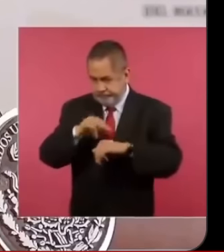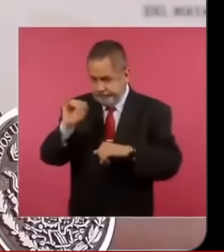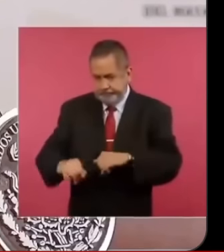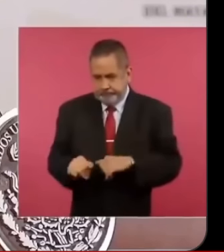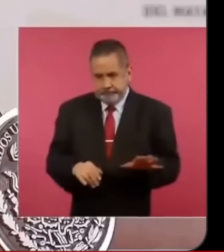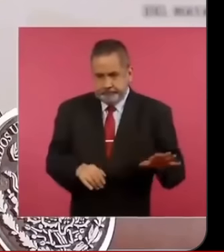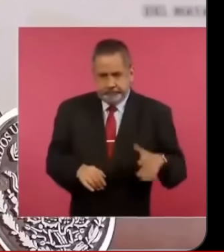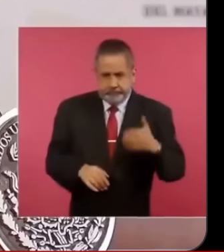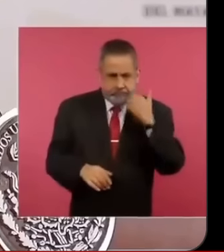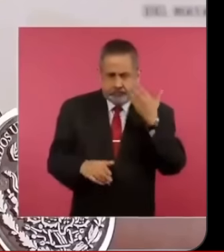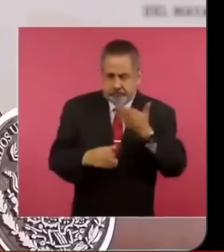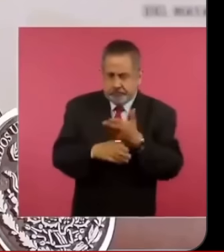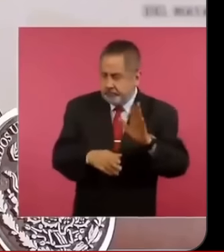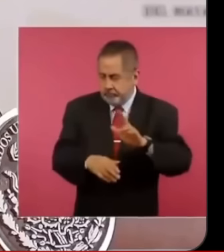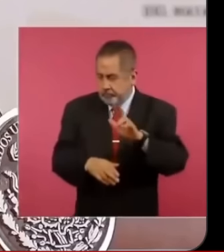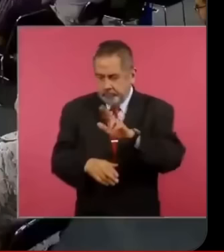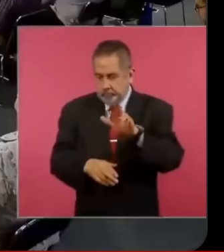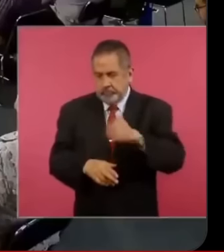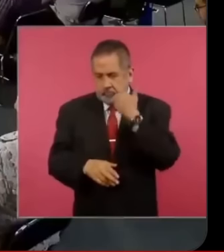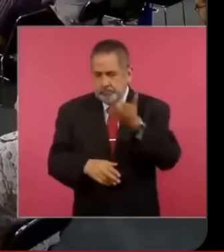que se metan,